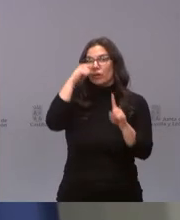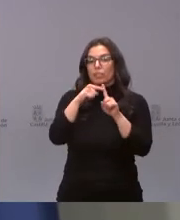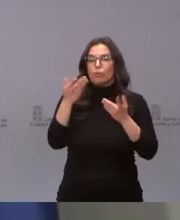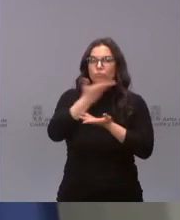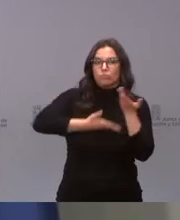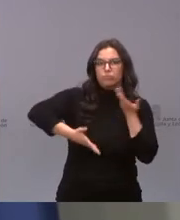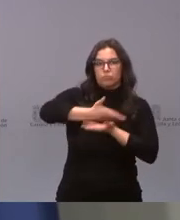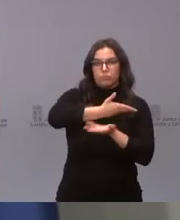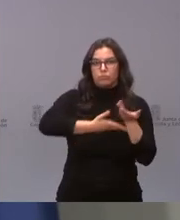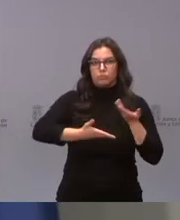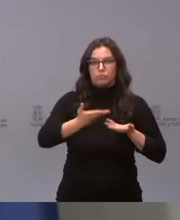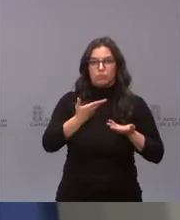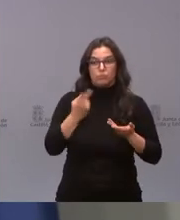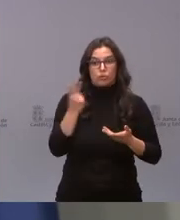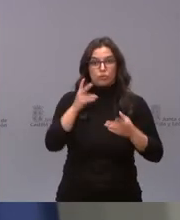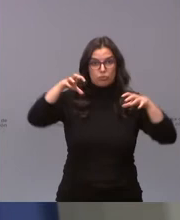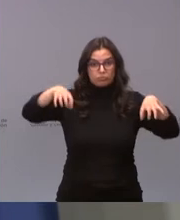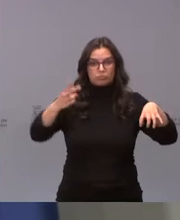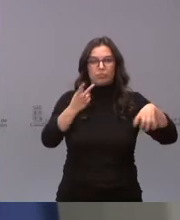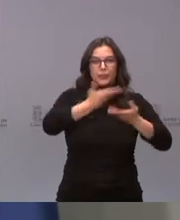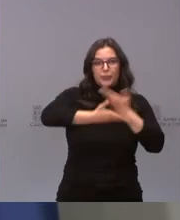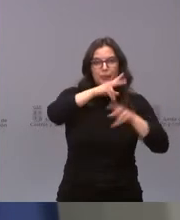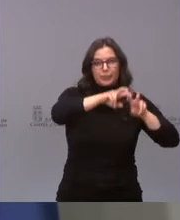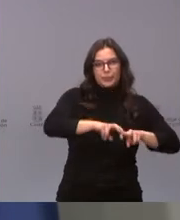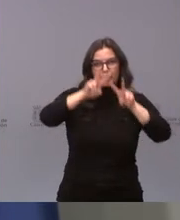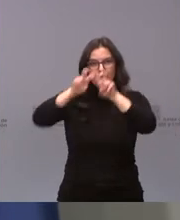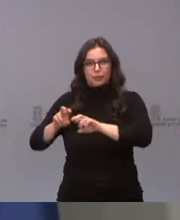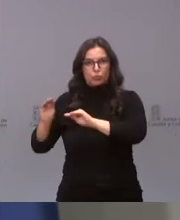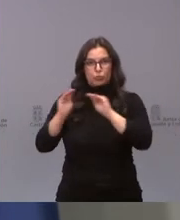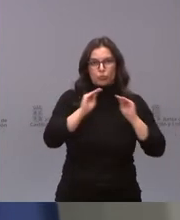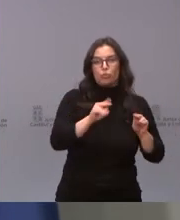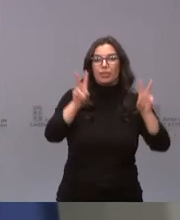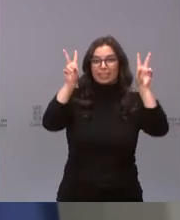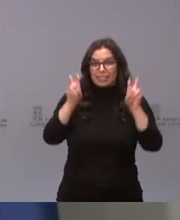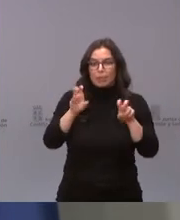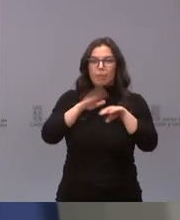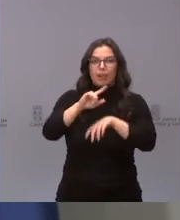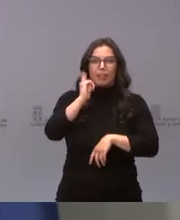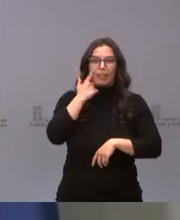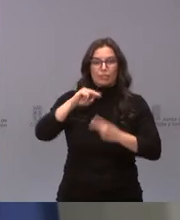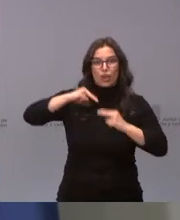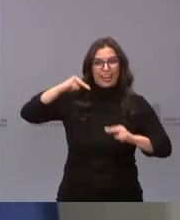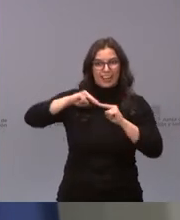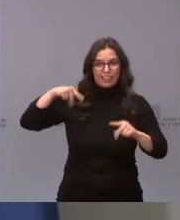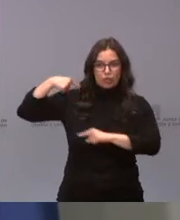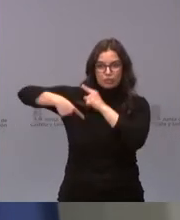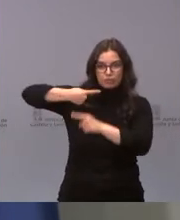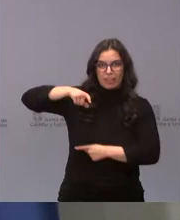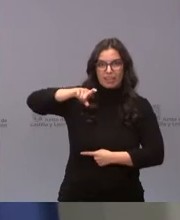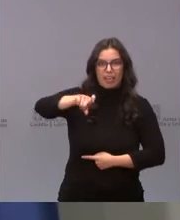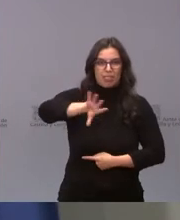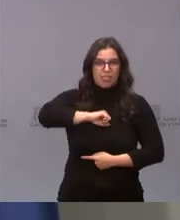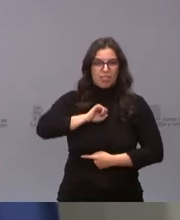colaborar con dichos centros en las investigaciones que llevan a cabo sobre el diagnóstico genético del